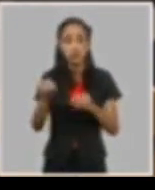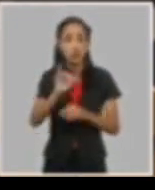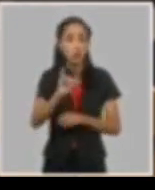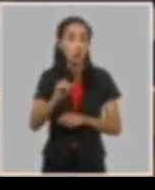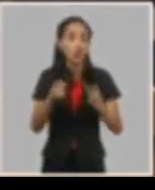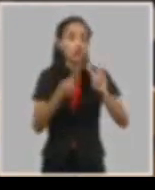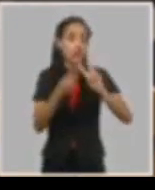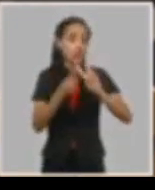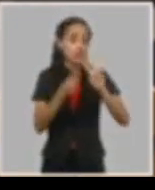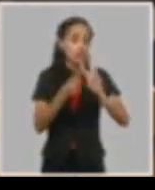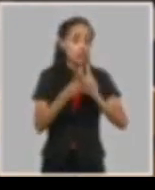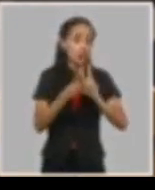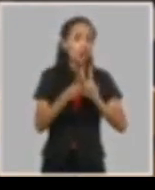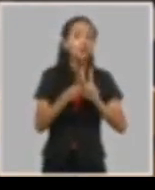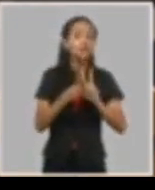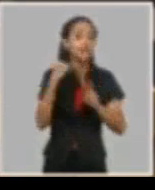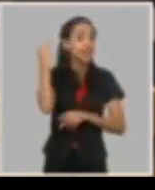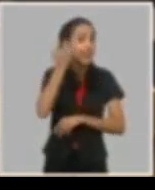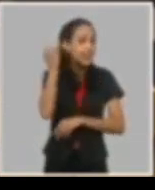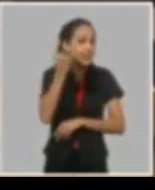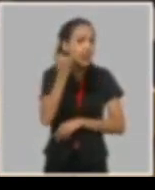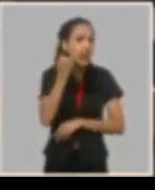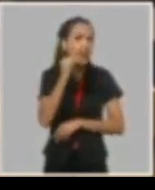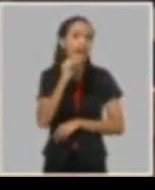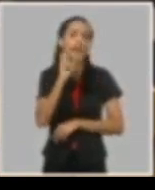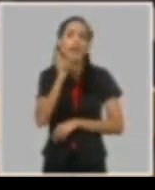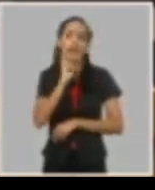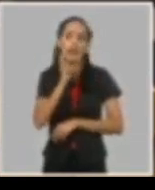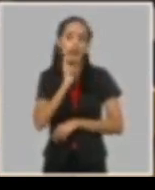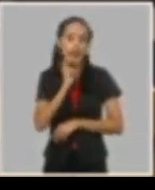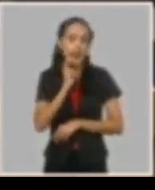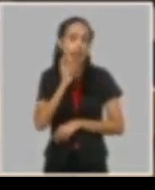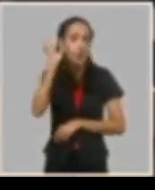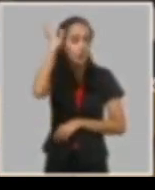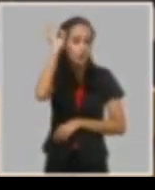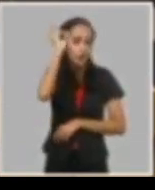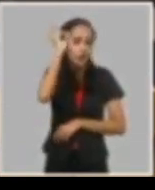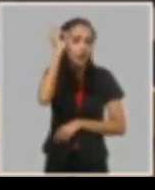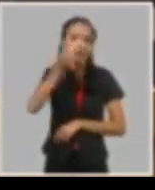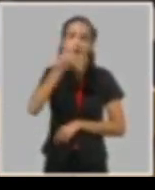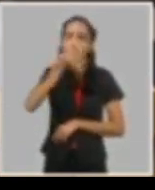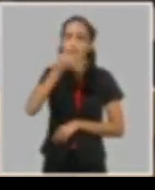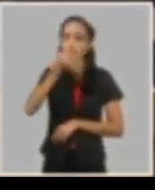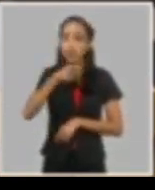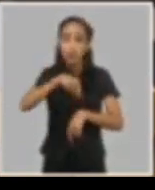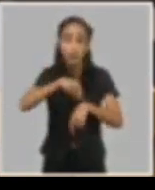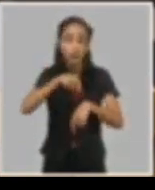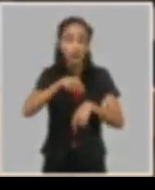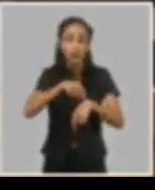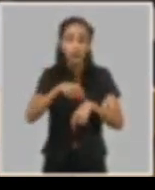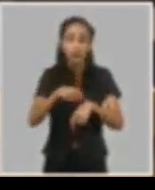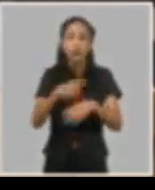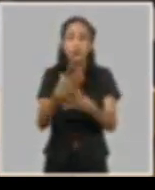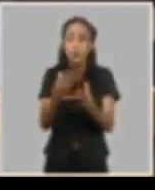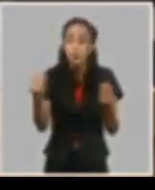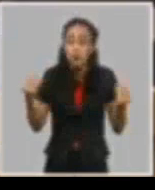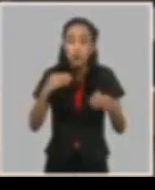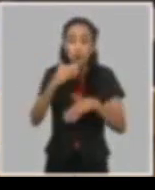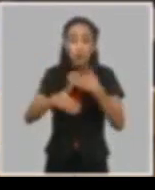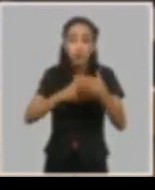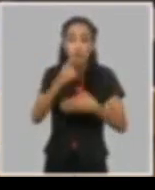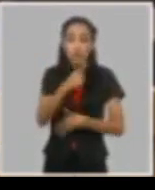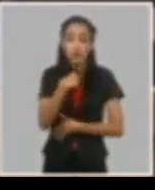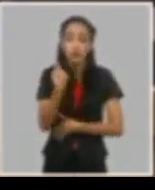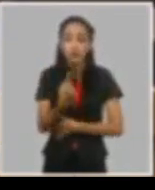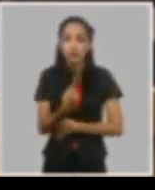en español y en inglés inflan tanto los hechos tengo un momento de tantos desafíos y urgencias corremos el